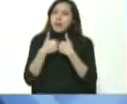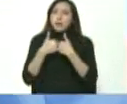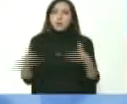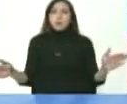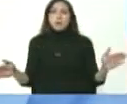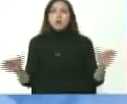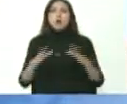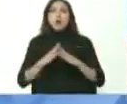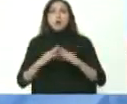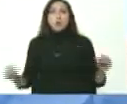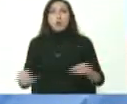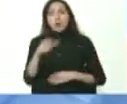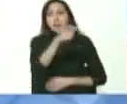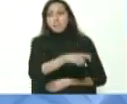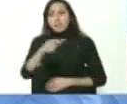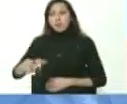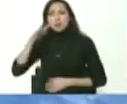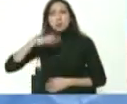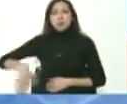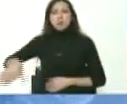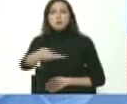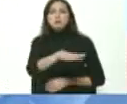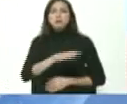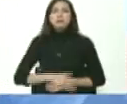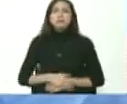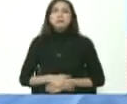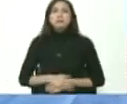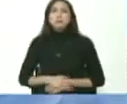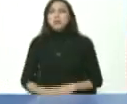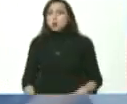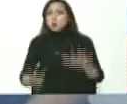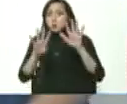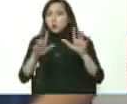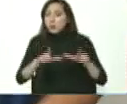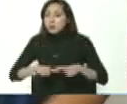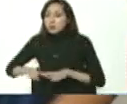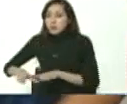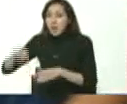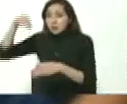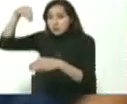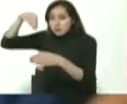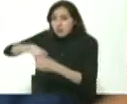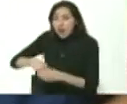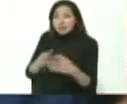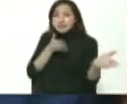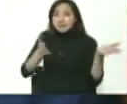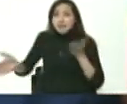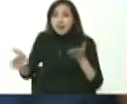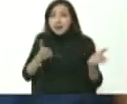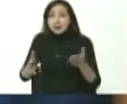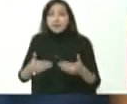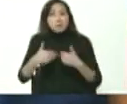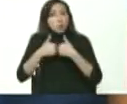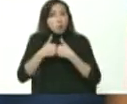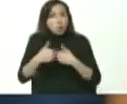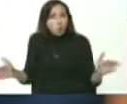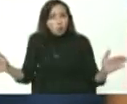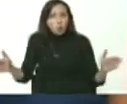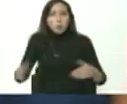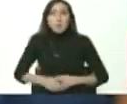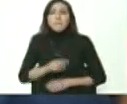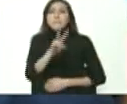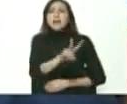para nuestro pueblo. Son 9 áreas de servicios que van a estar funcionando y al cual